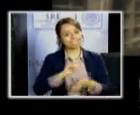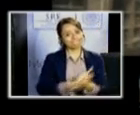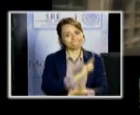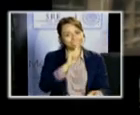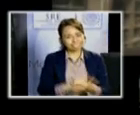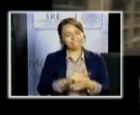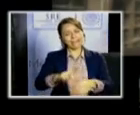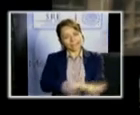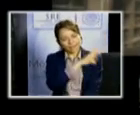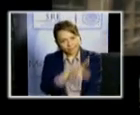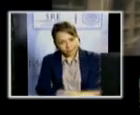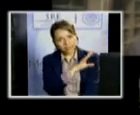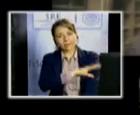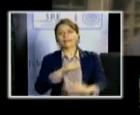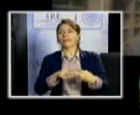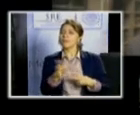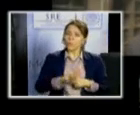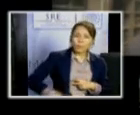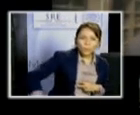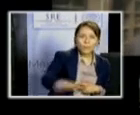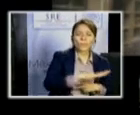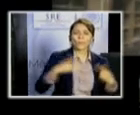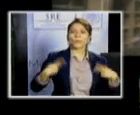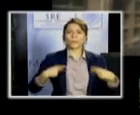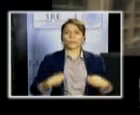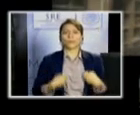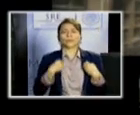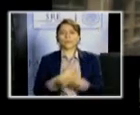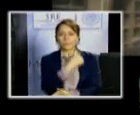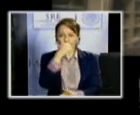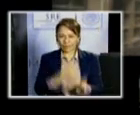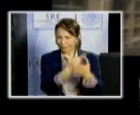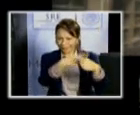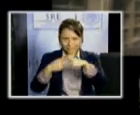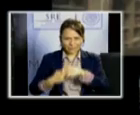y otras. Prevenir riesgos nuevos que se producen en escala